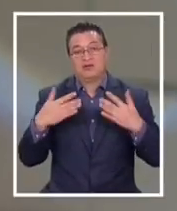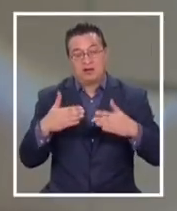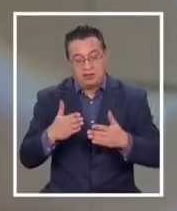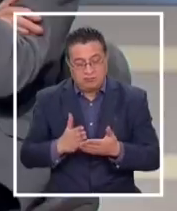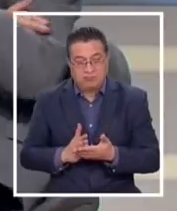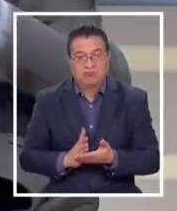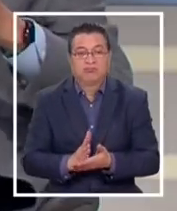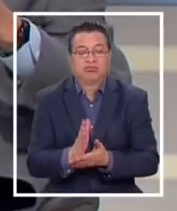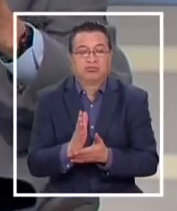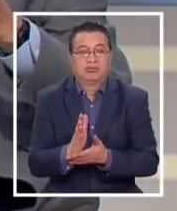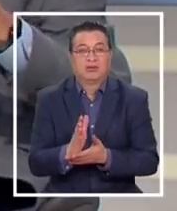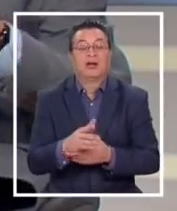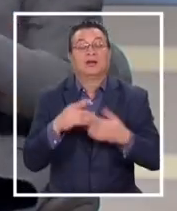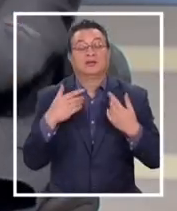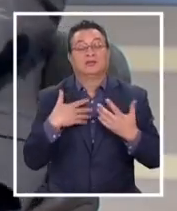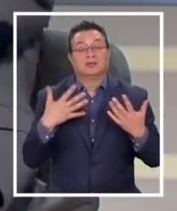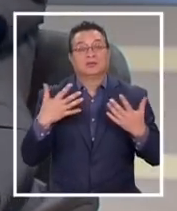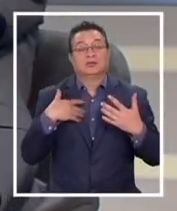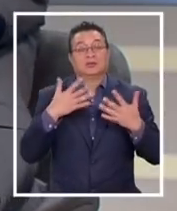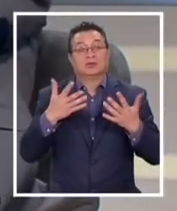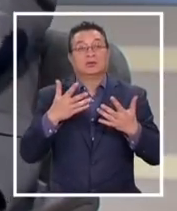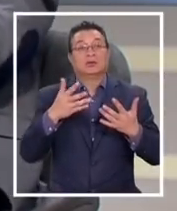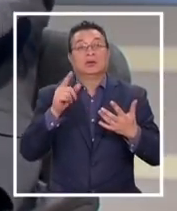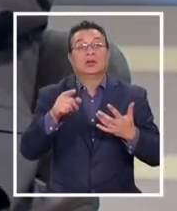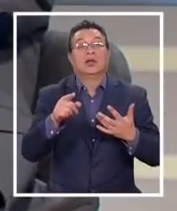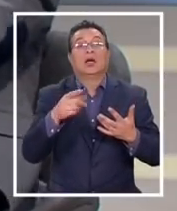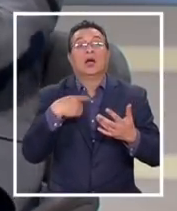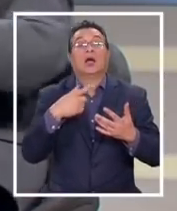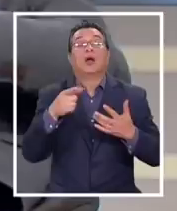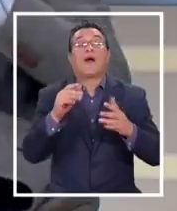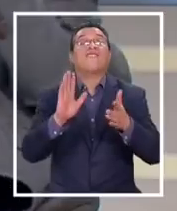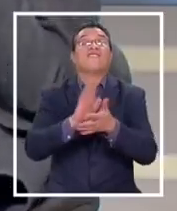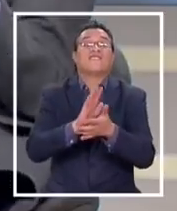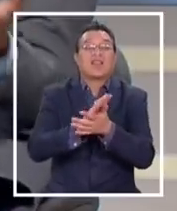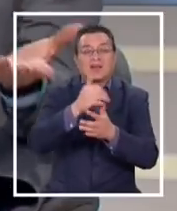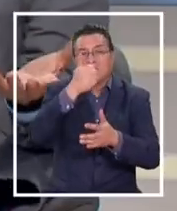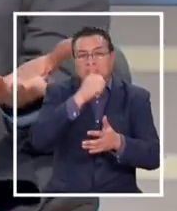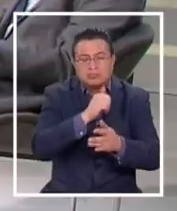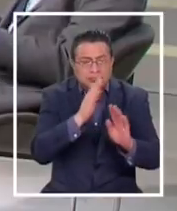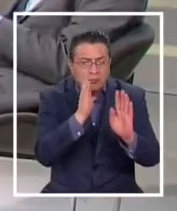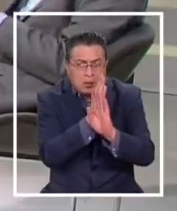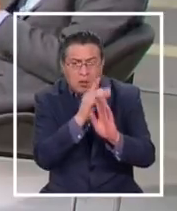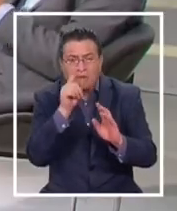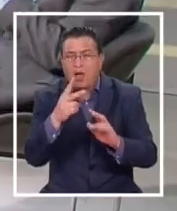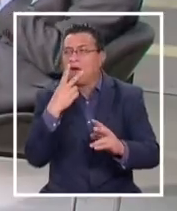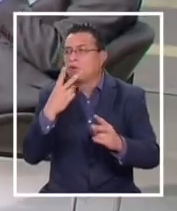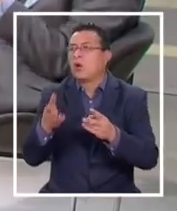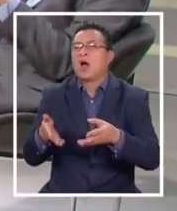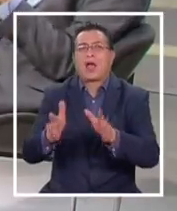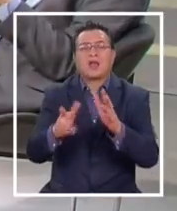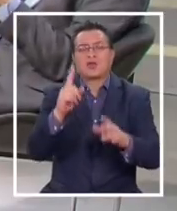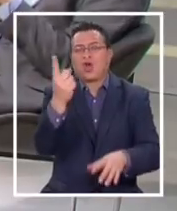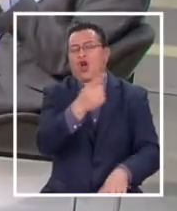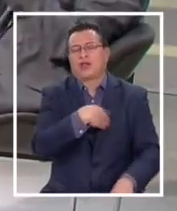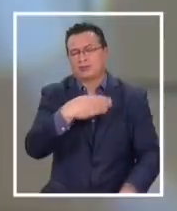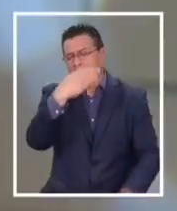Un mes y medio. Y da la impresión por la cantidad de las cifras de la entrada, las fiestas clandestinas, lo que uno mismo ve en las calles, que hay una